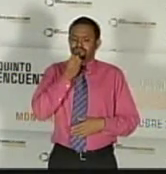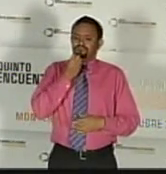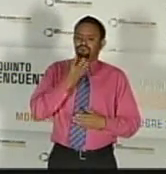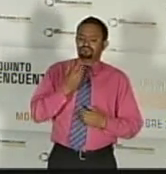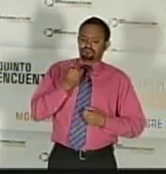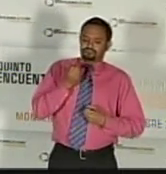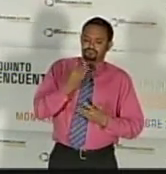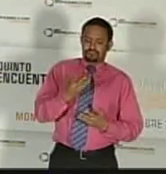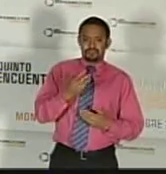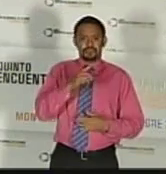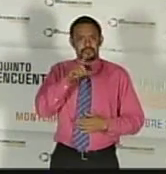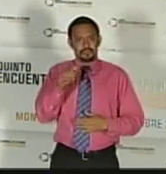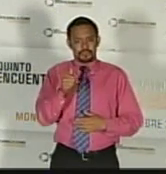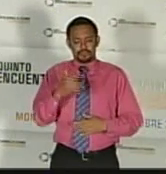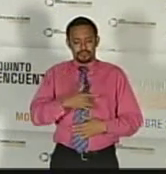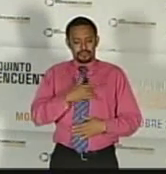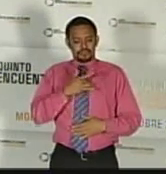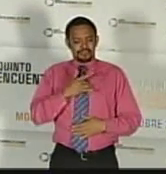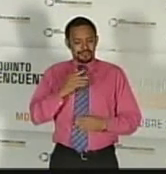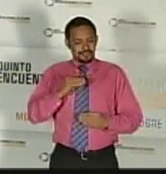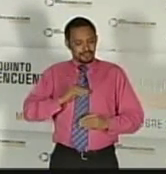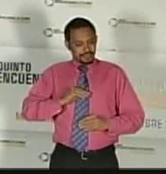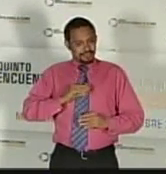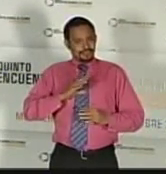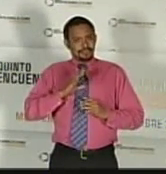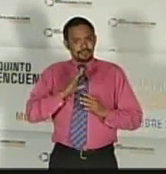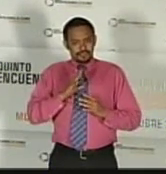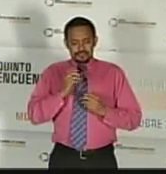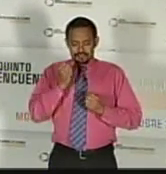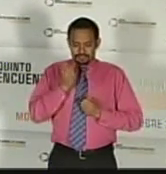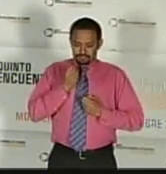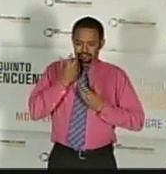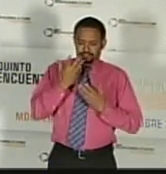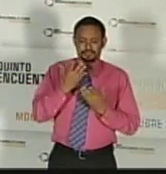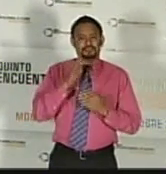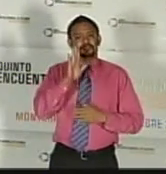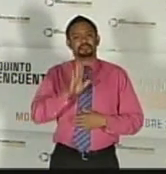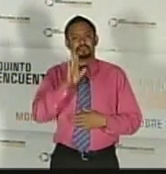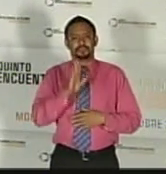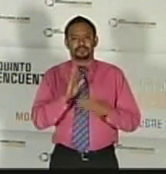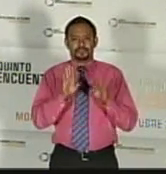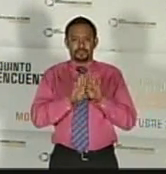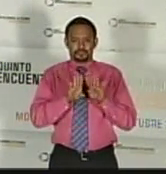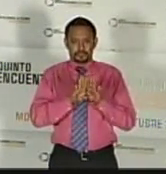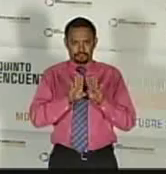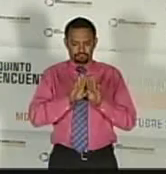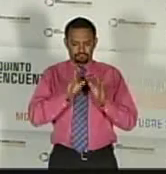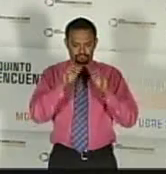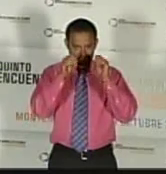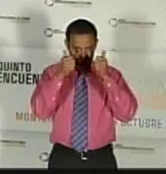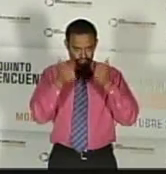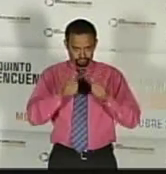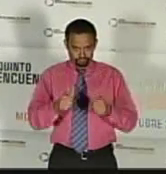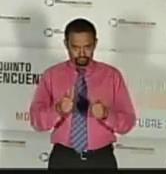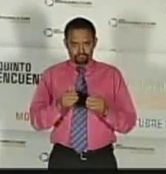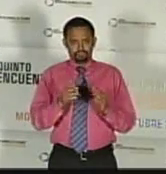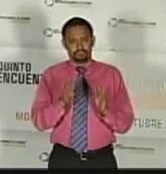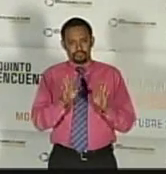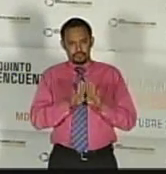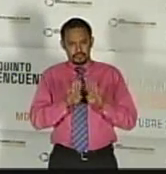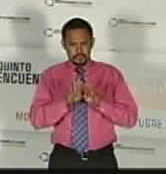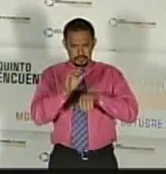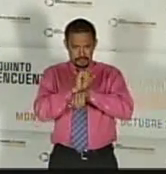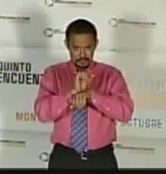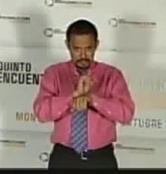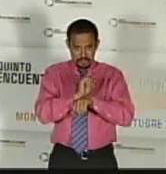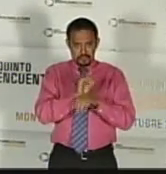la recompensa de su expresión. Es como un artista, es como el actor, es como el orador,